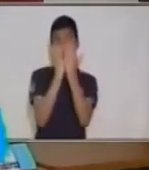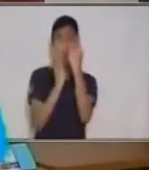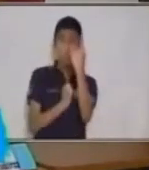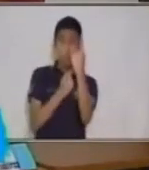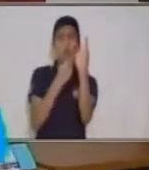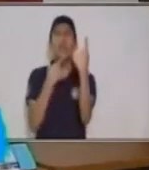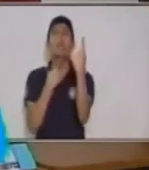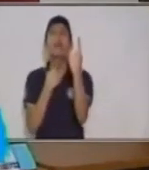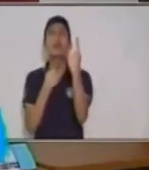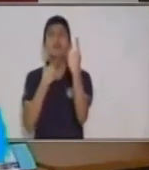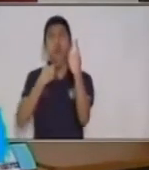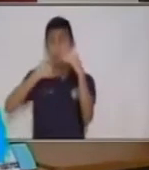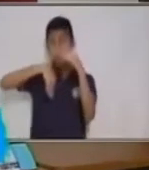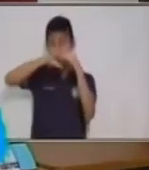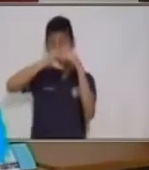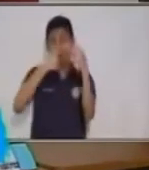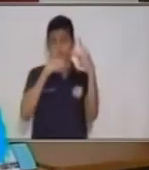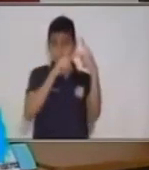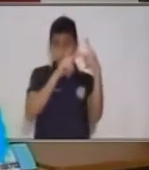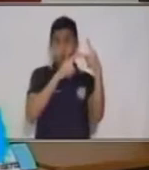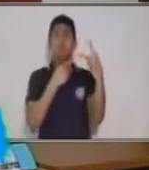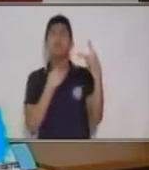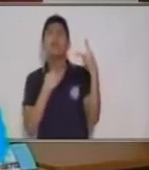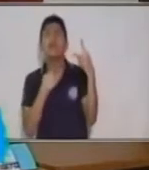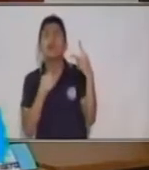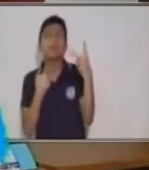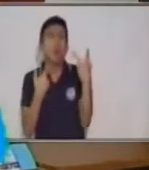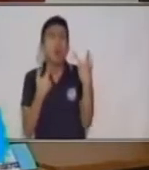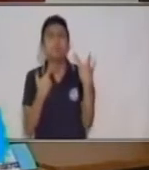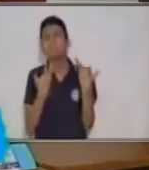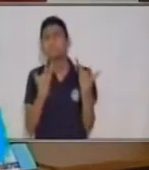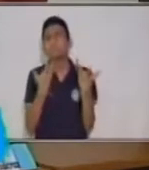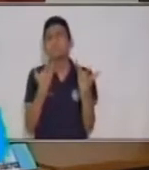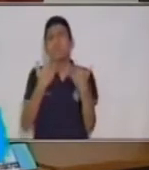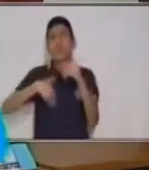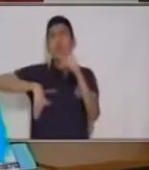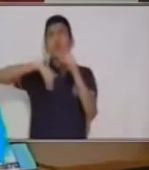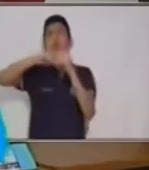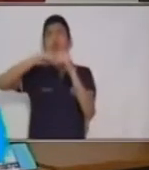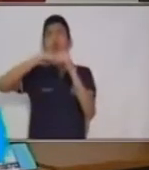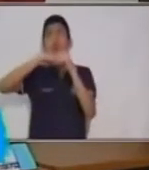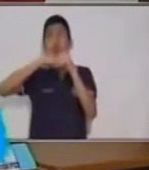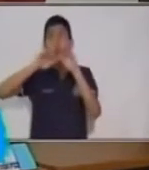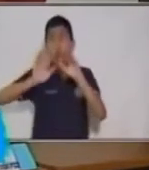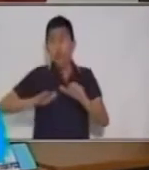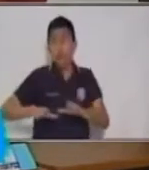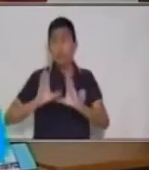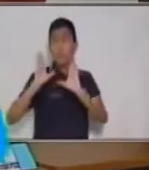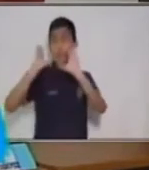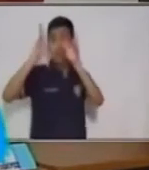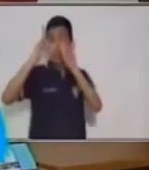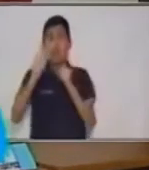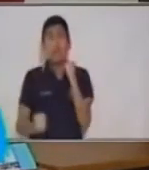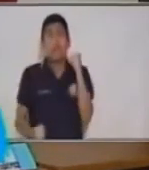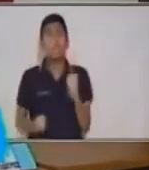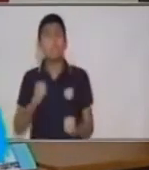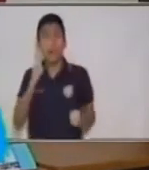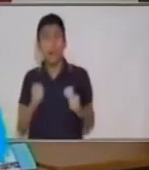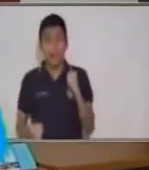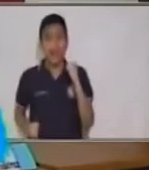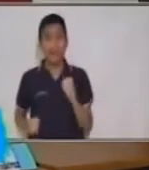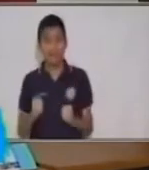le gusta el fútbol. El número dos le gusta el fútbol, el baloncesto y la